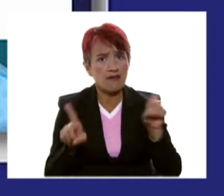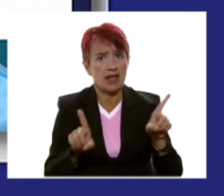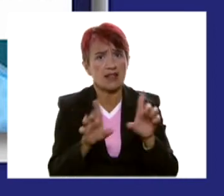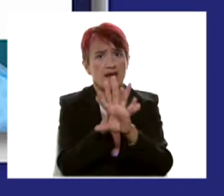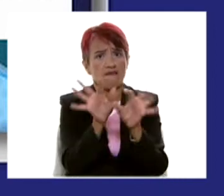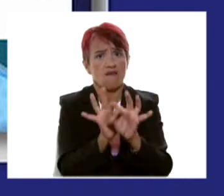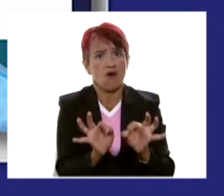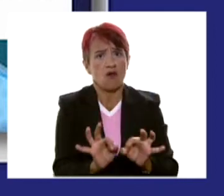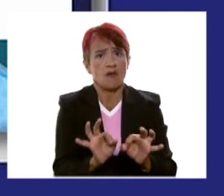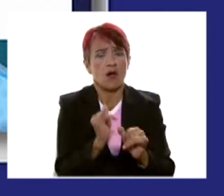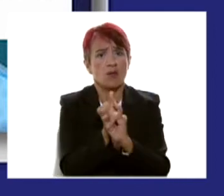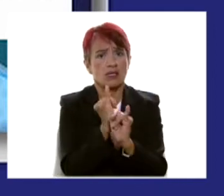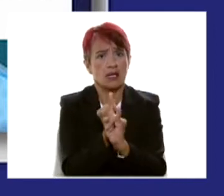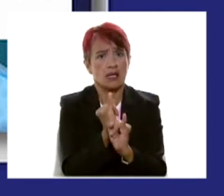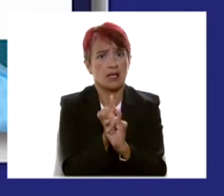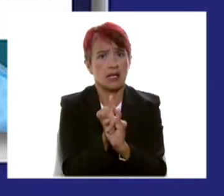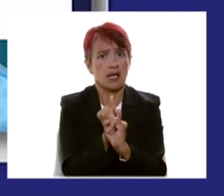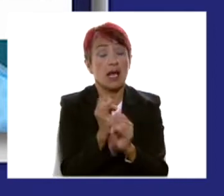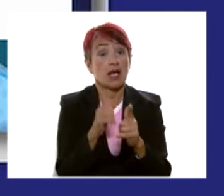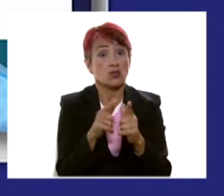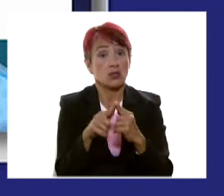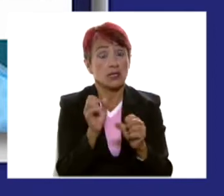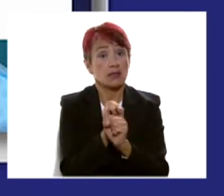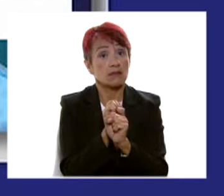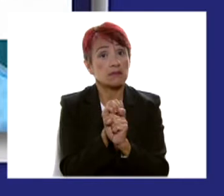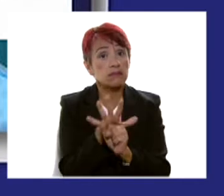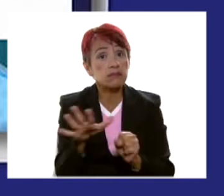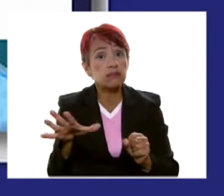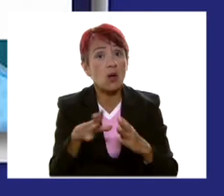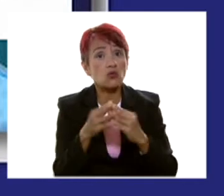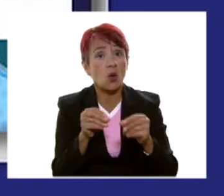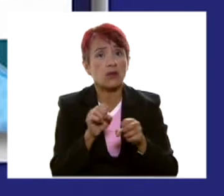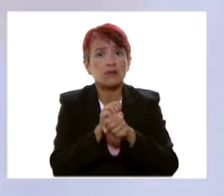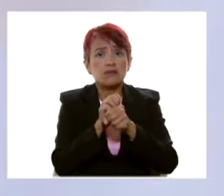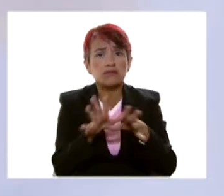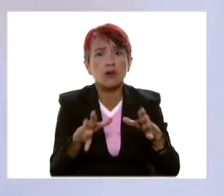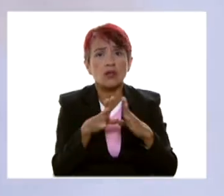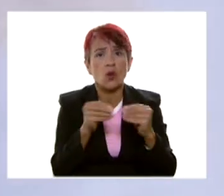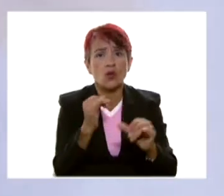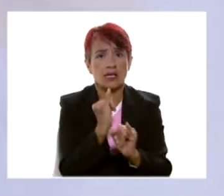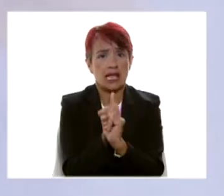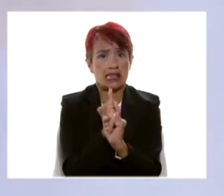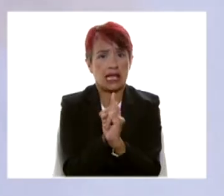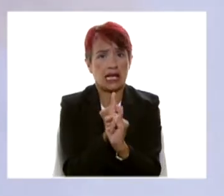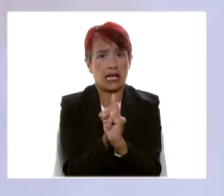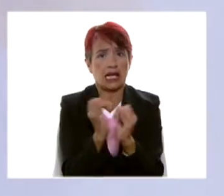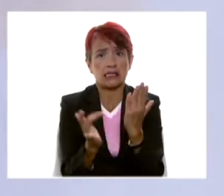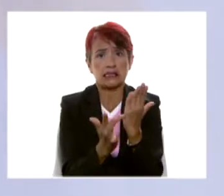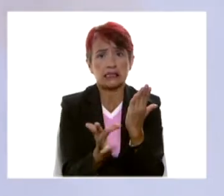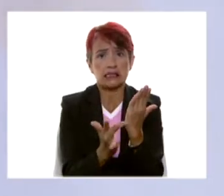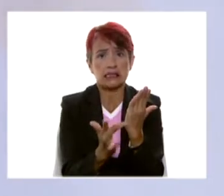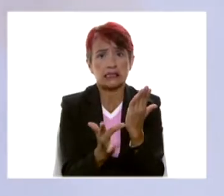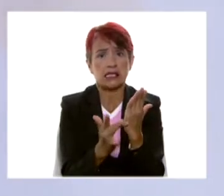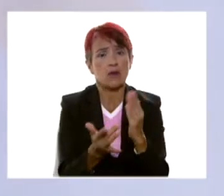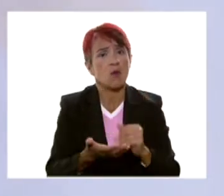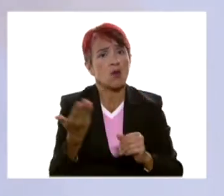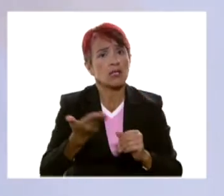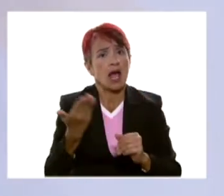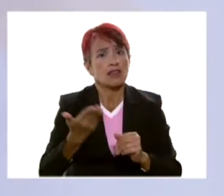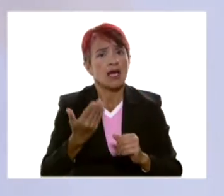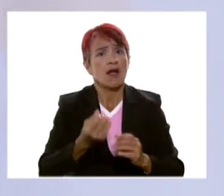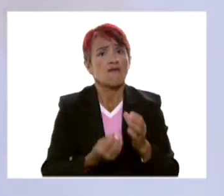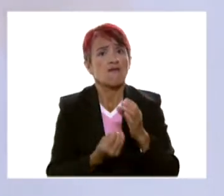plataformas como las redes sociales. Las redes sociales, siempre lo he dicho desde que comenzó las pandemias, y no solamente la pandemia, sino que ha sido la